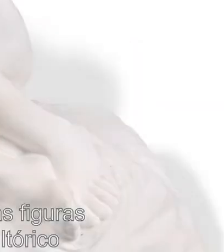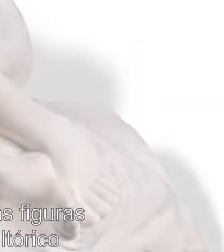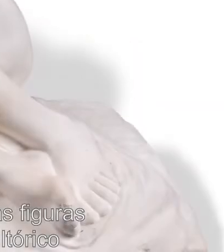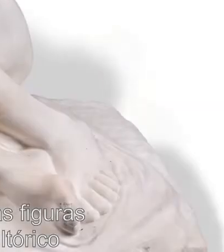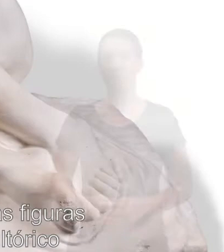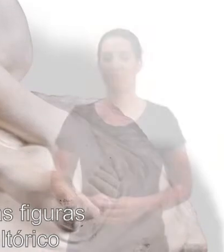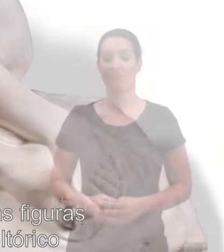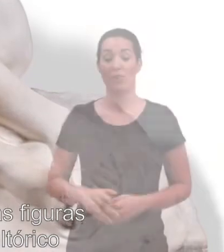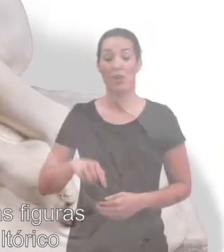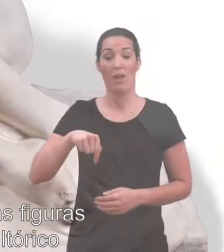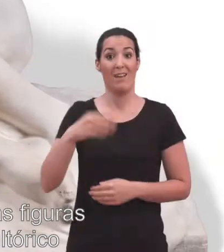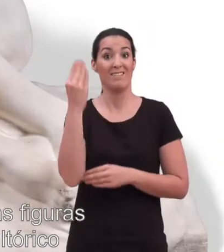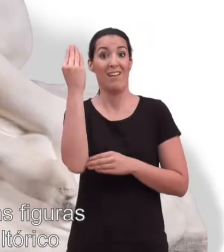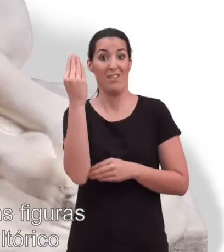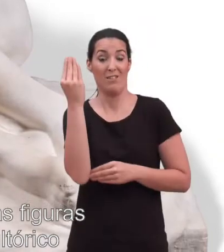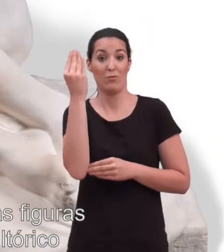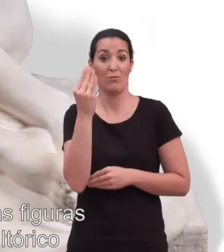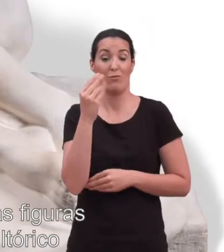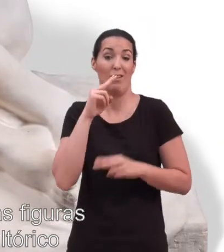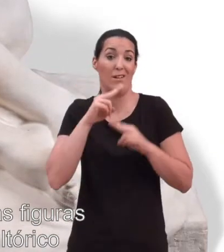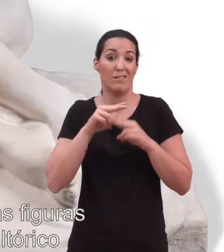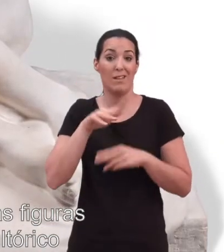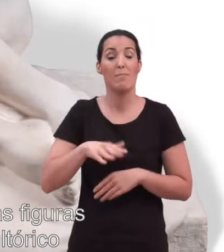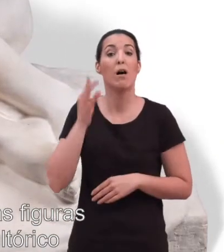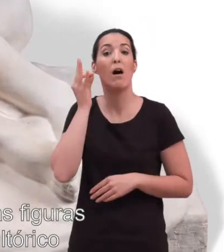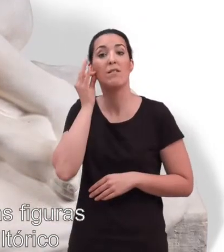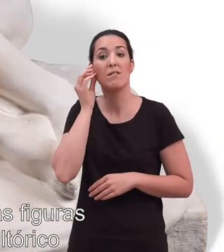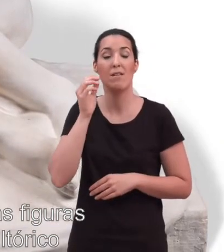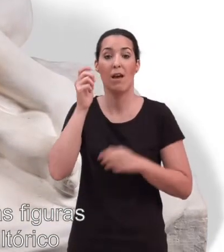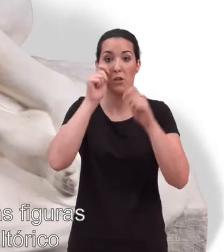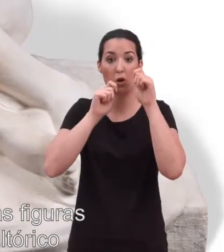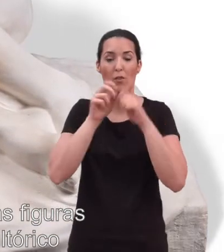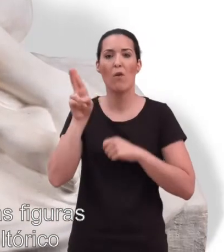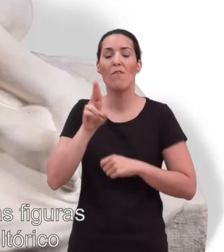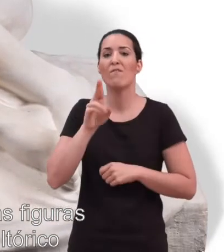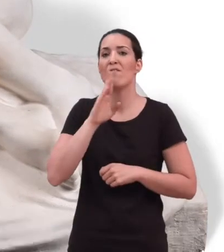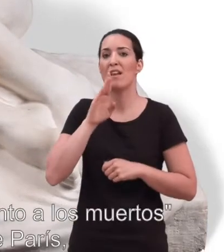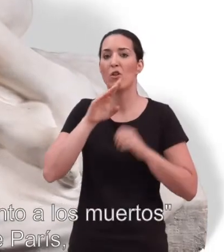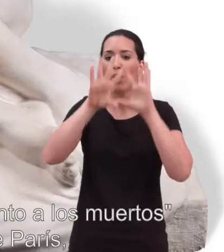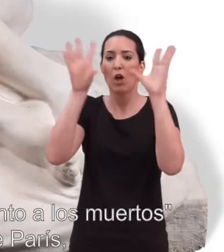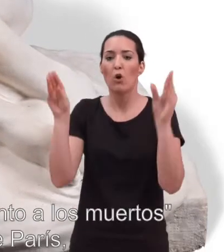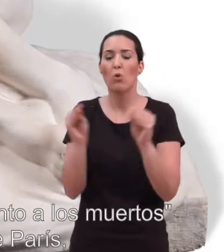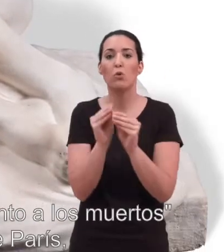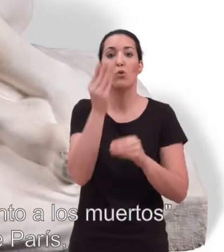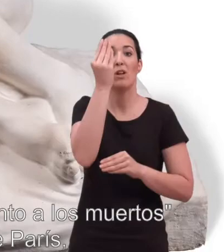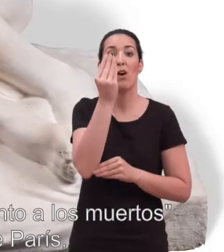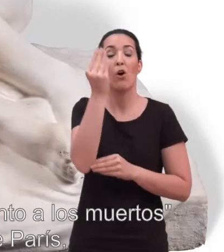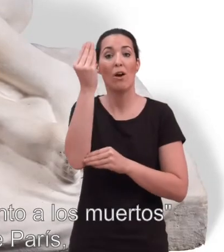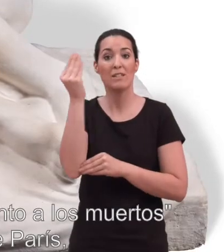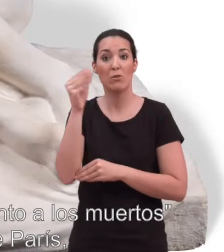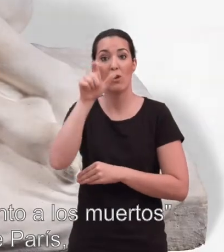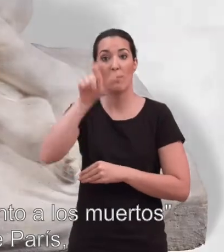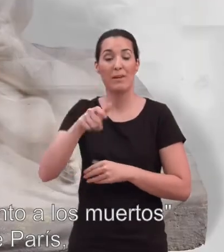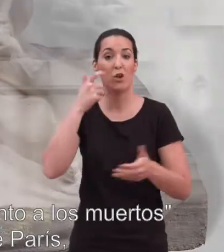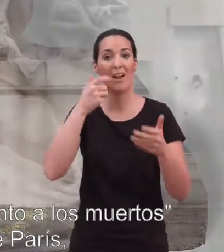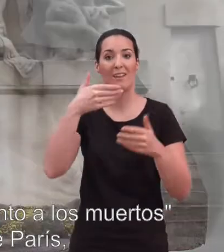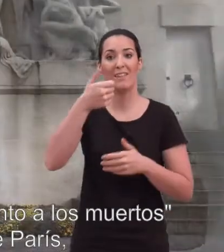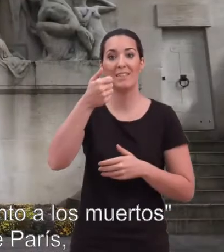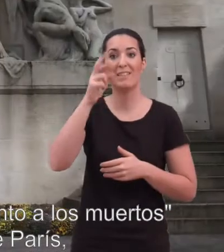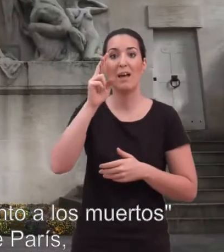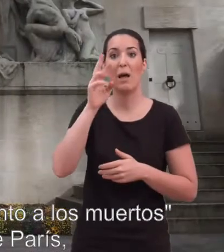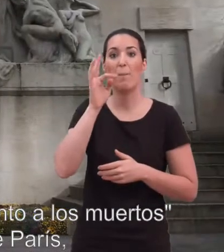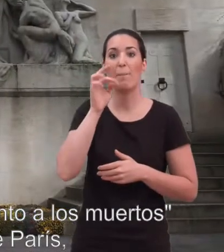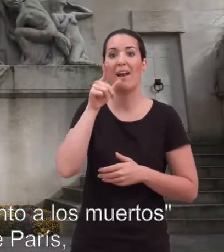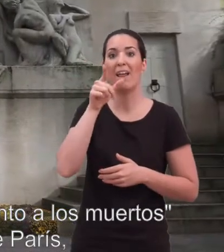Niña llorando deriva de una de las figuras que conforman el conjunto escultórico diseñado por Bartholomé para el Monumento a